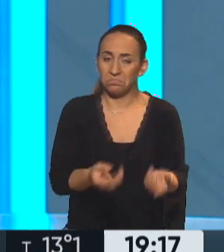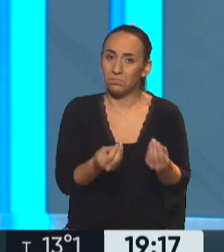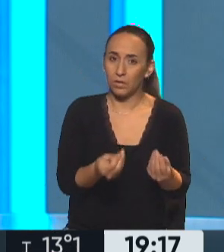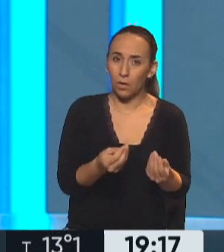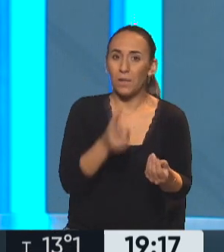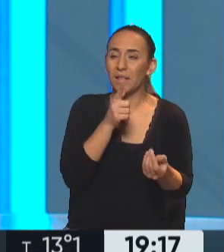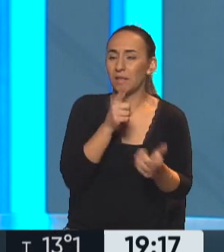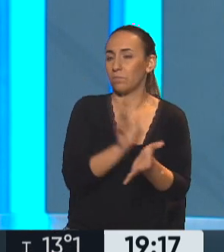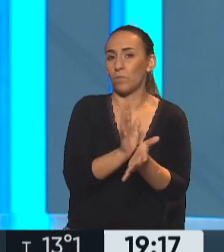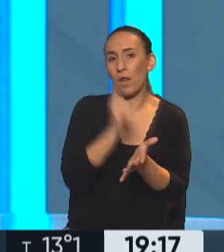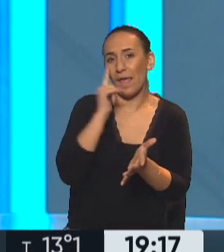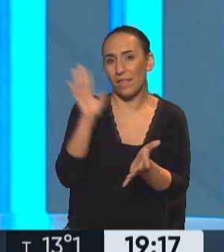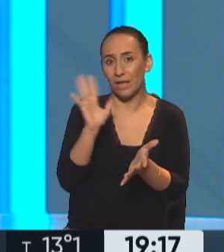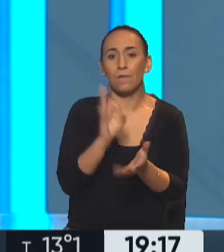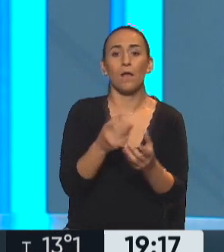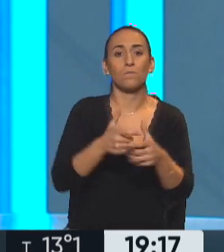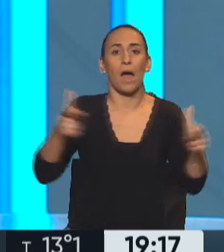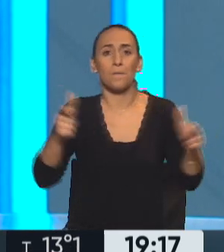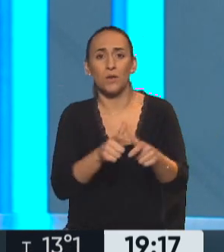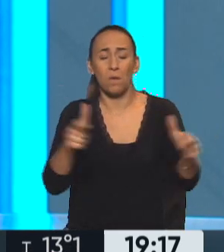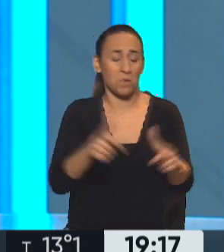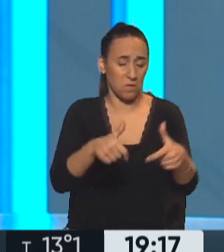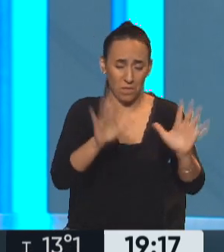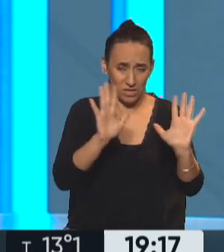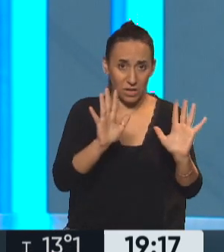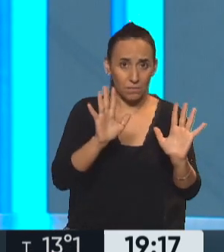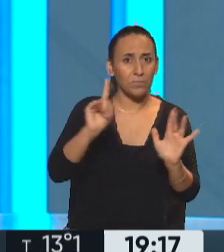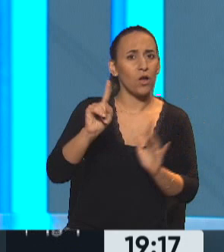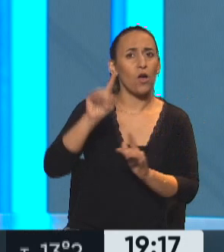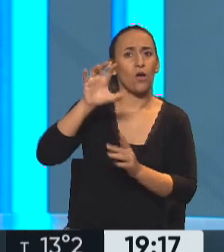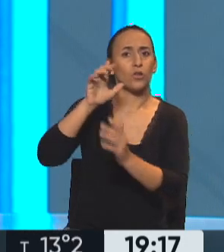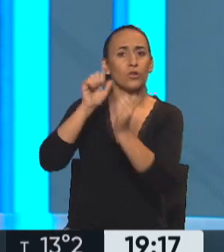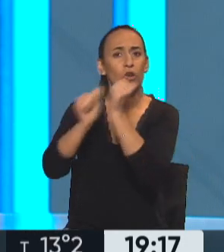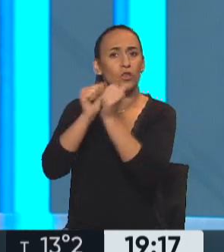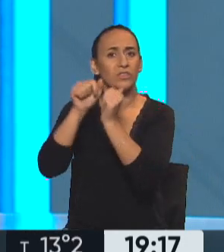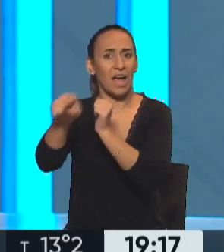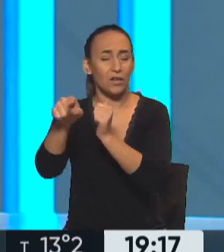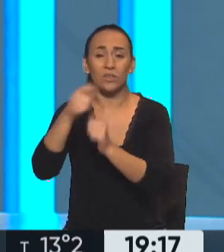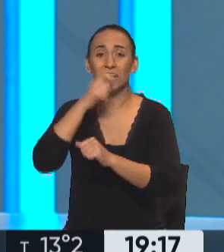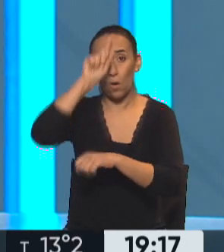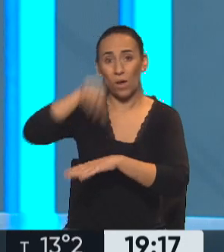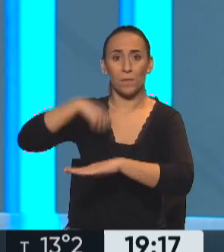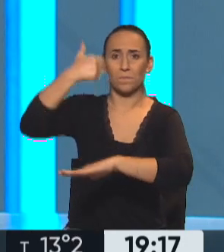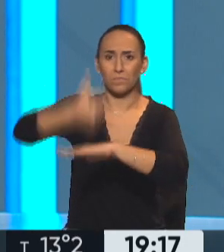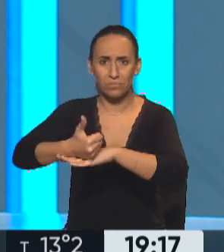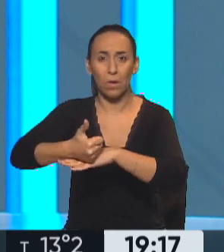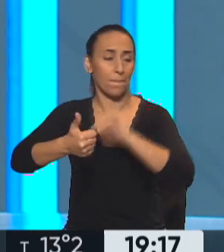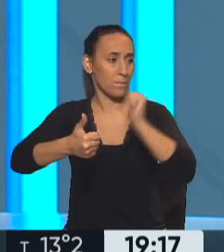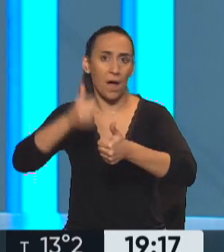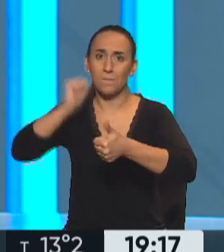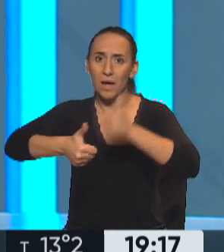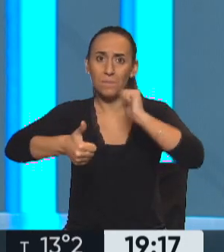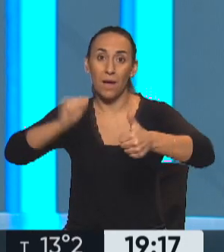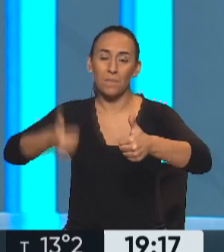mismo tiempo, más jueces en Rosario no garantizan un mejor combate contra el narcotráfico, o más jueces en el norte